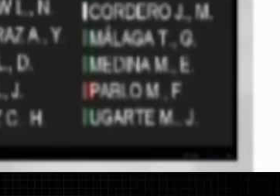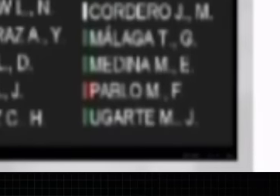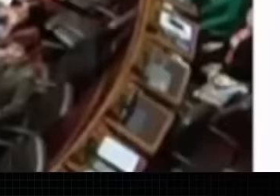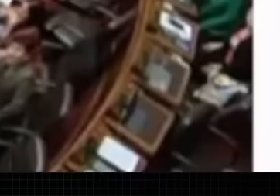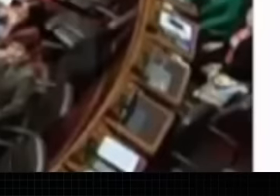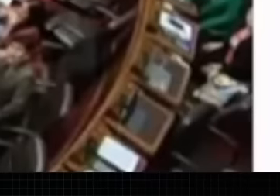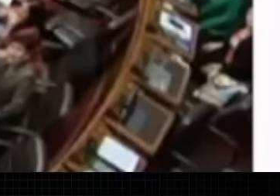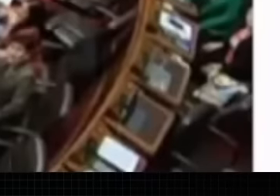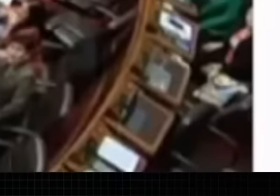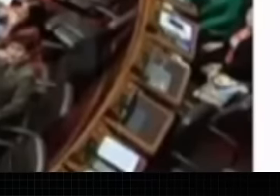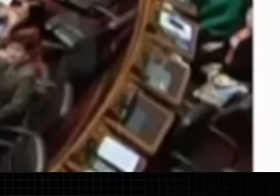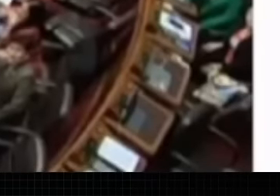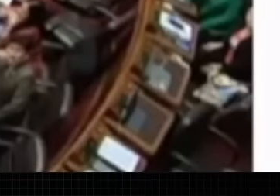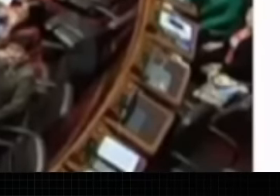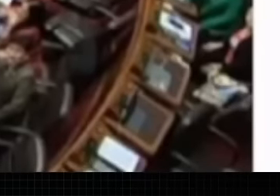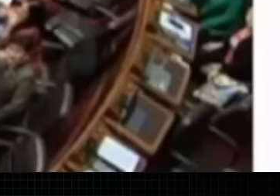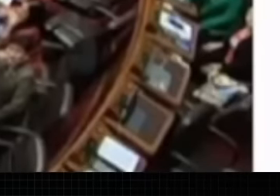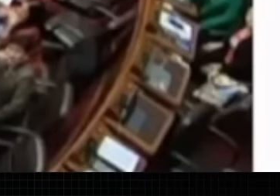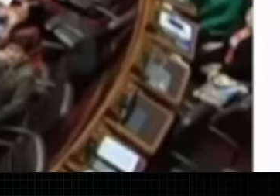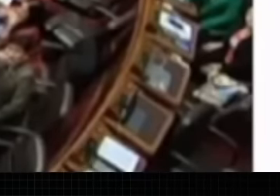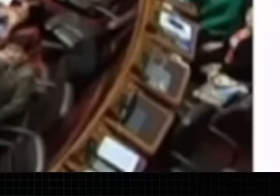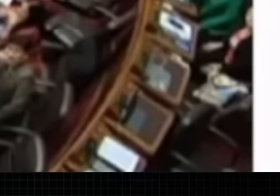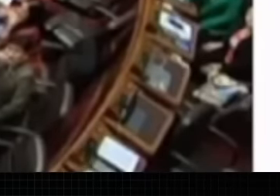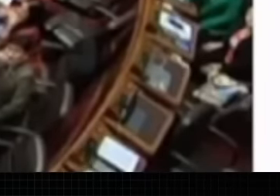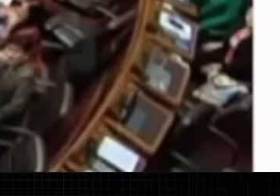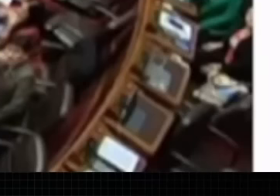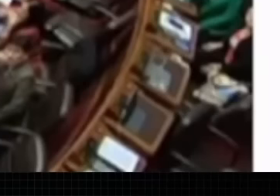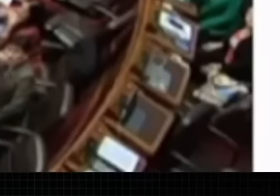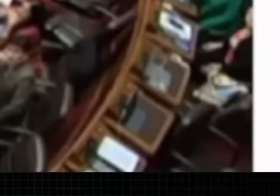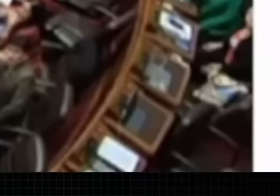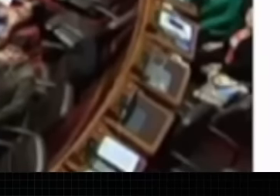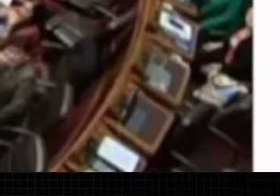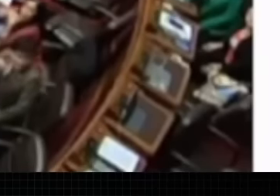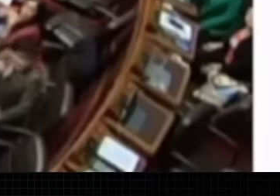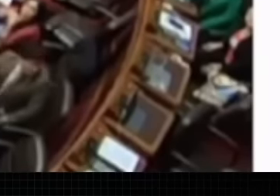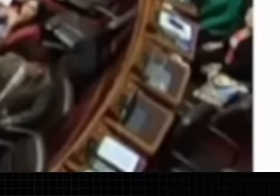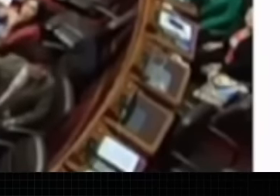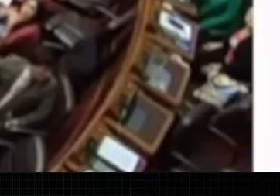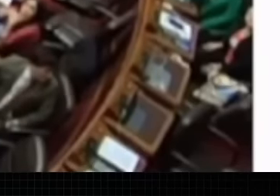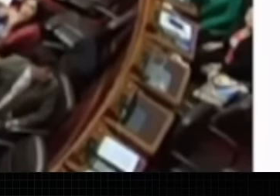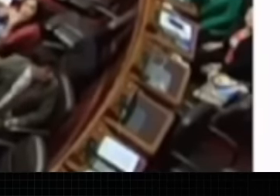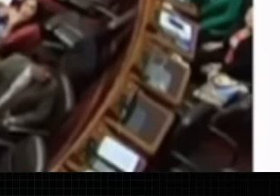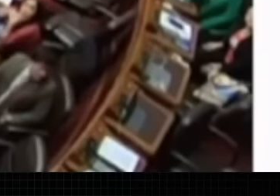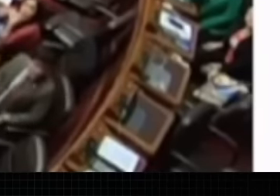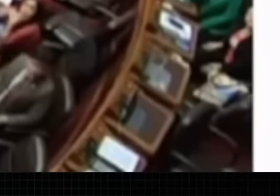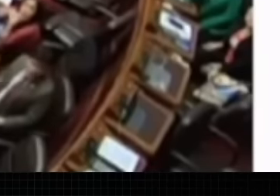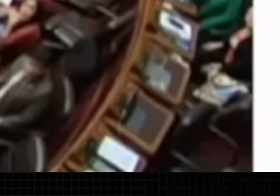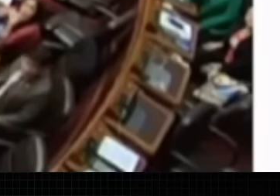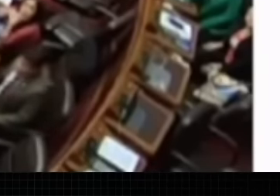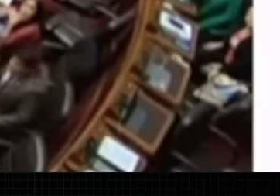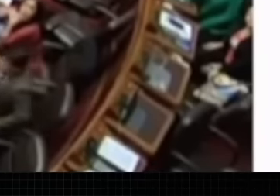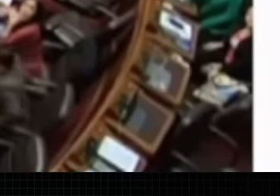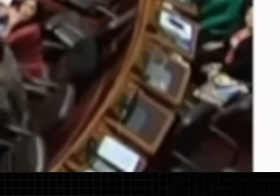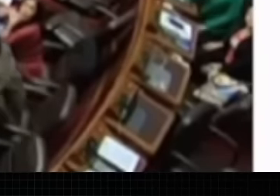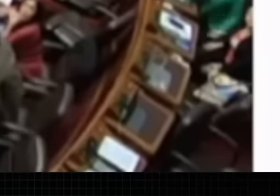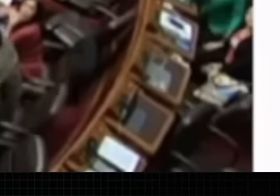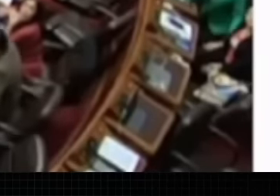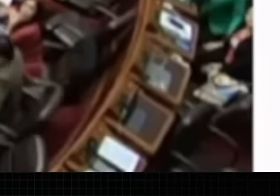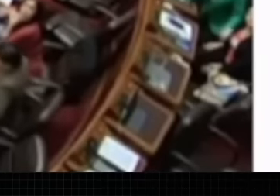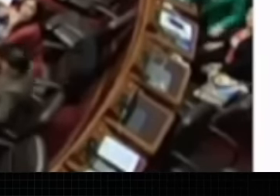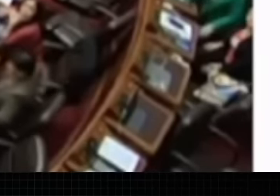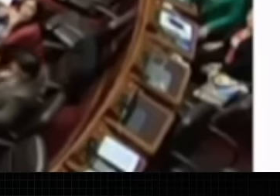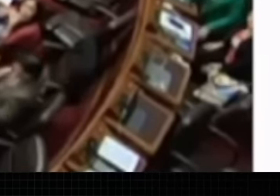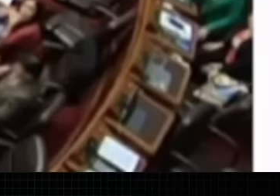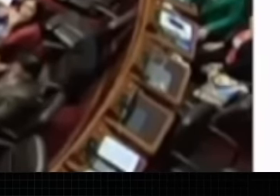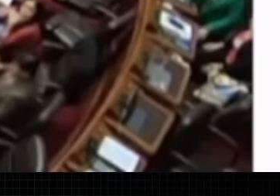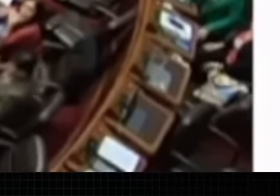Señores congresistas, ha sido aprobado el proyecto de resolución legislativa del Congreso por el que se inhabilita por